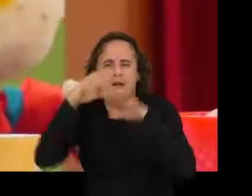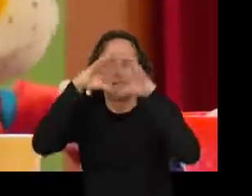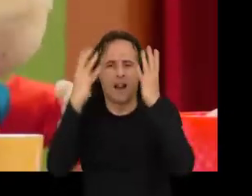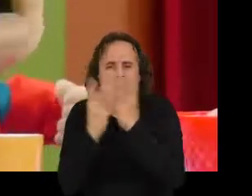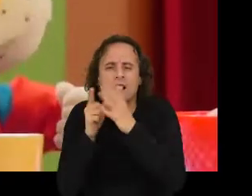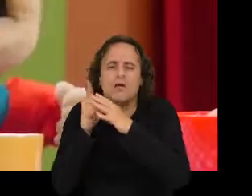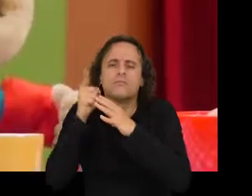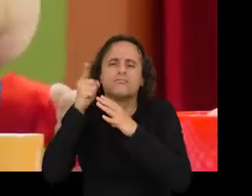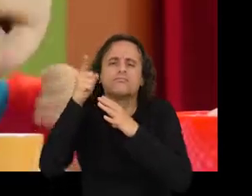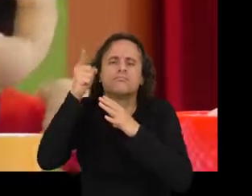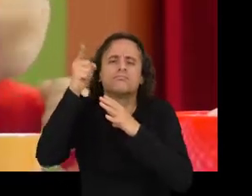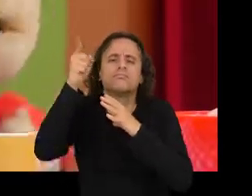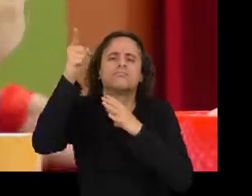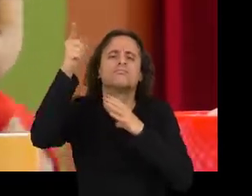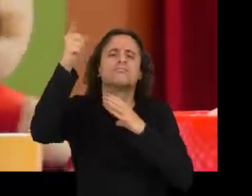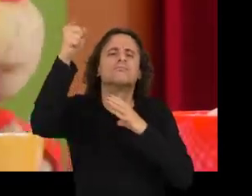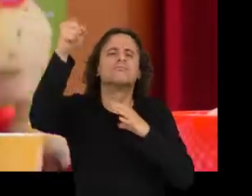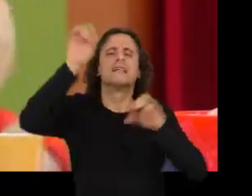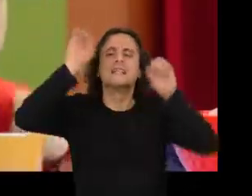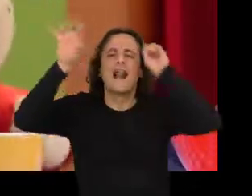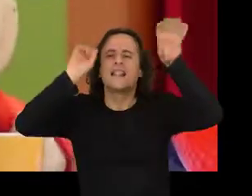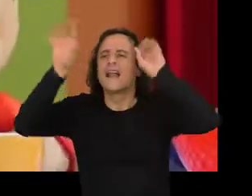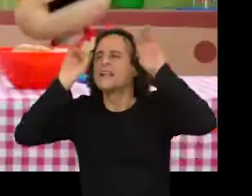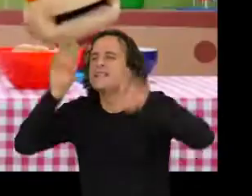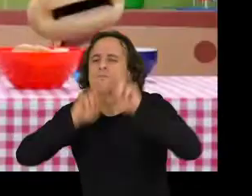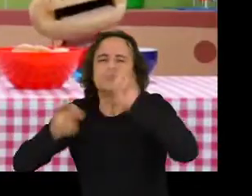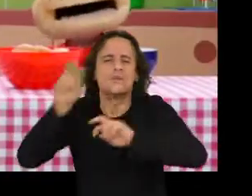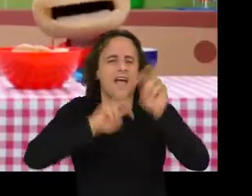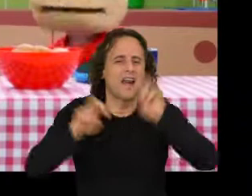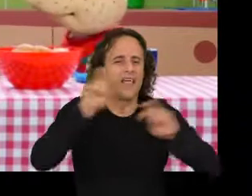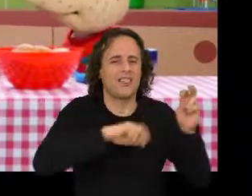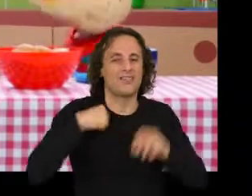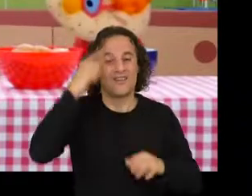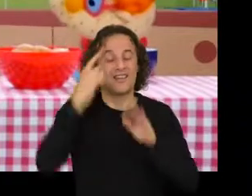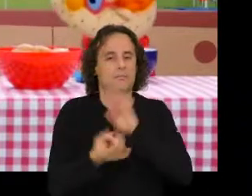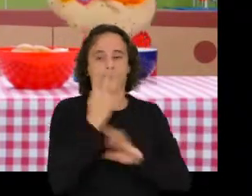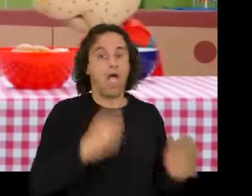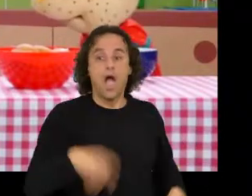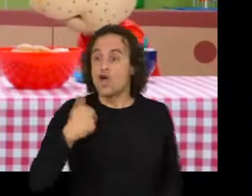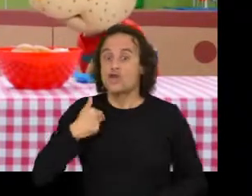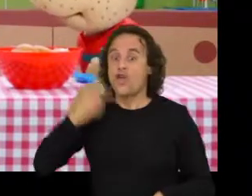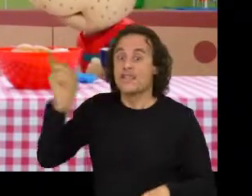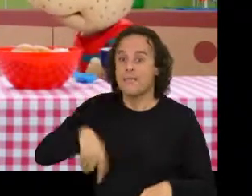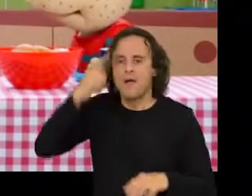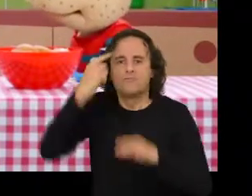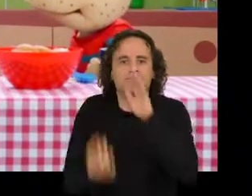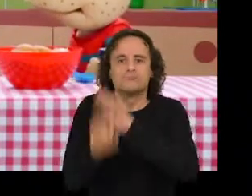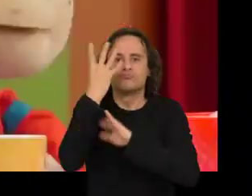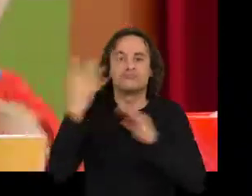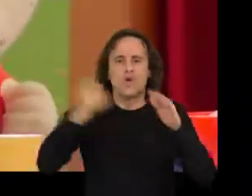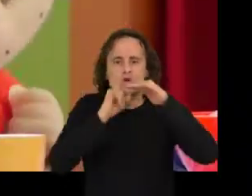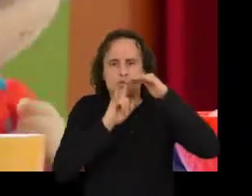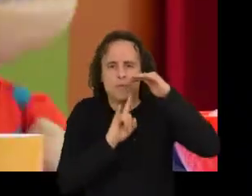para navegar por el espacio buscar extraterrestres. Yo también inventé un submarino